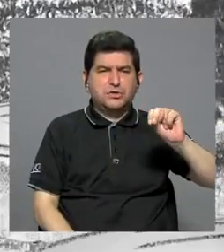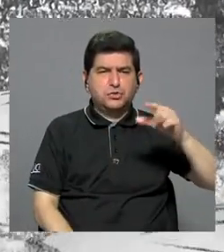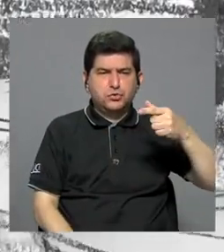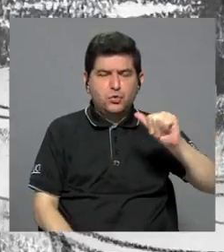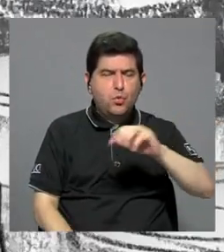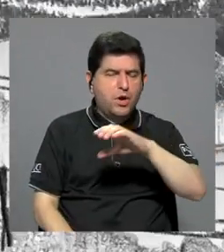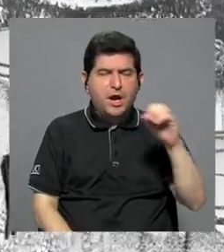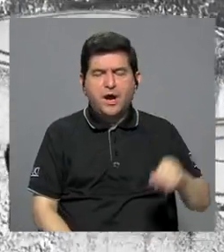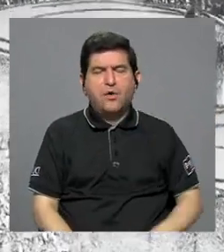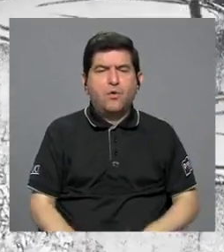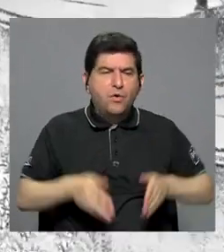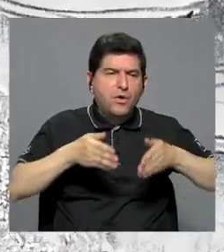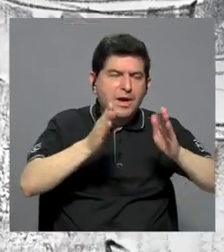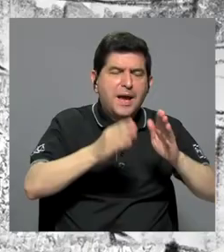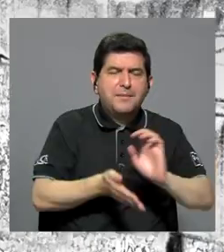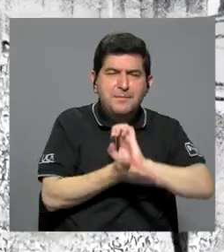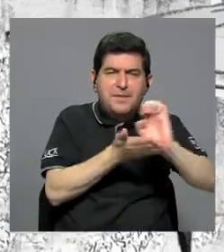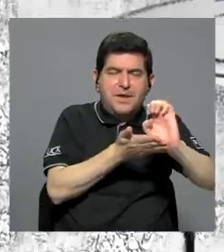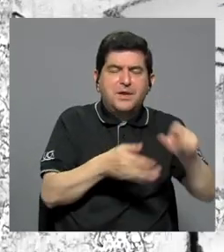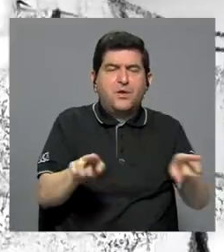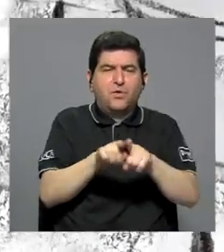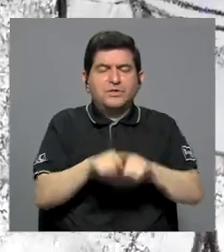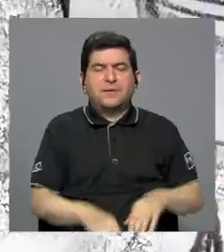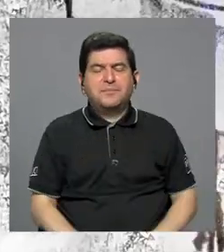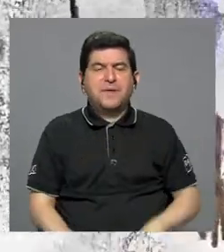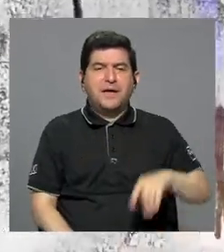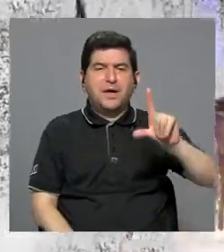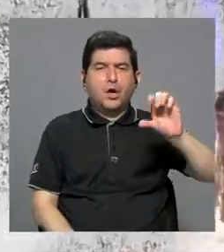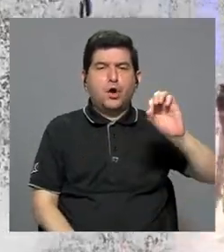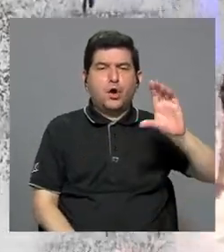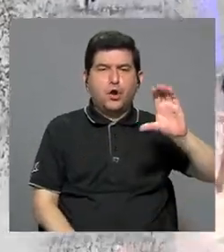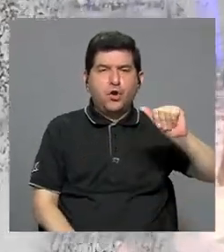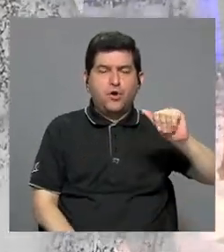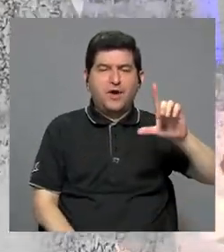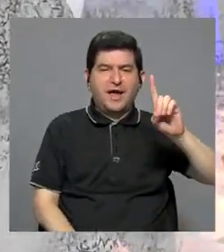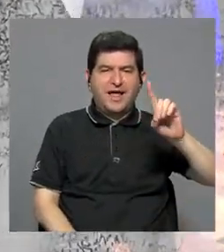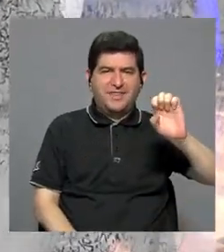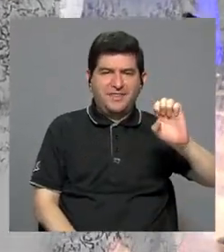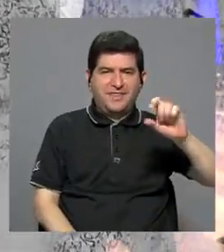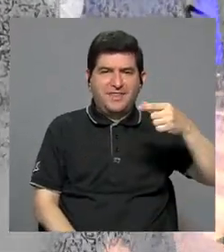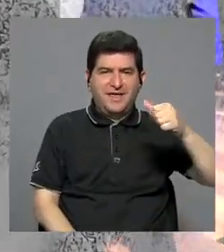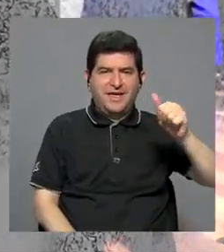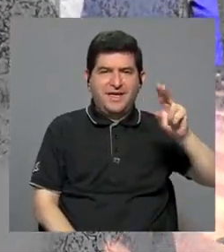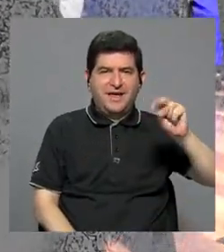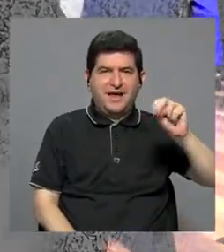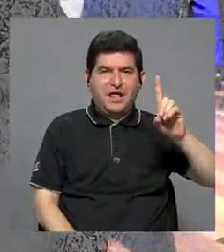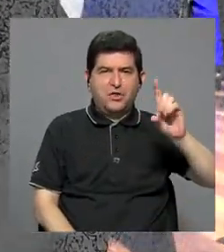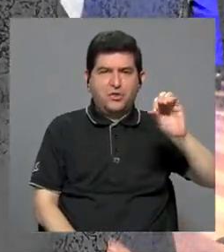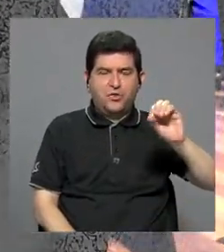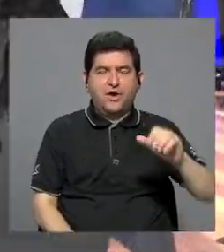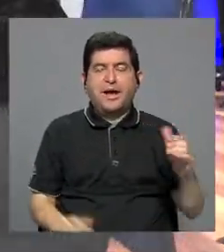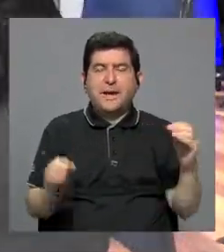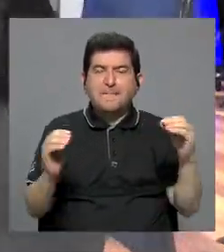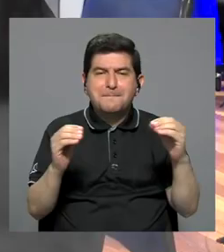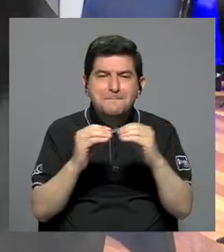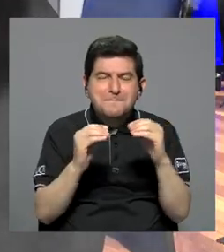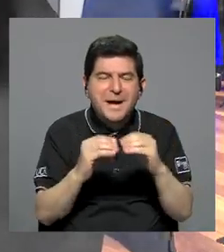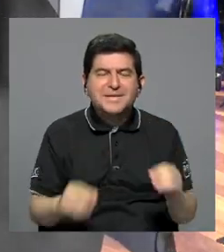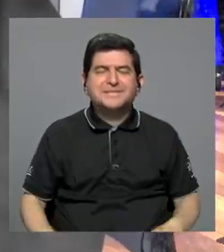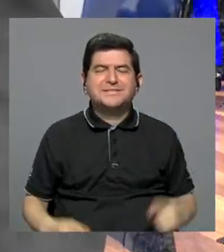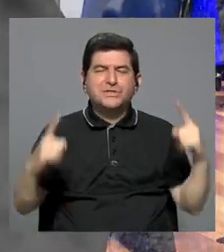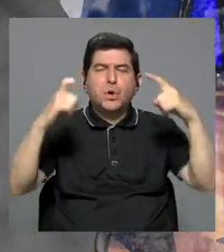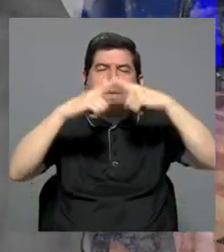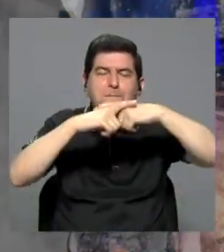muy distinta a incluso La Loca de Gandoca. ¿Por qué? Porque aquí hay una apuesta a algo mucho más profundo y complejo. Y yo